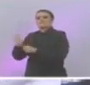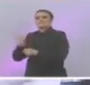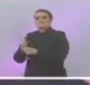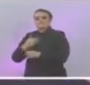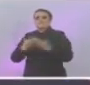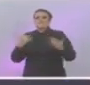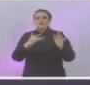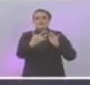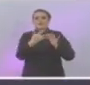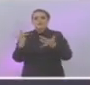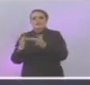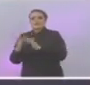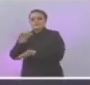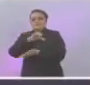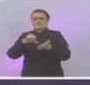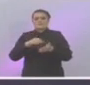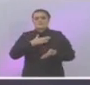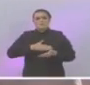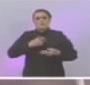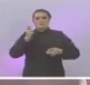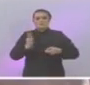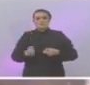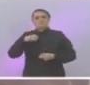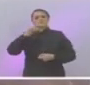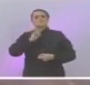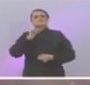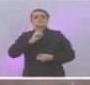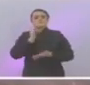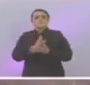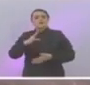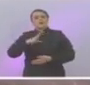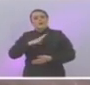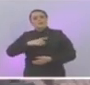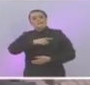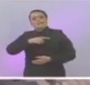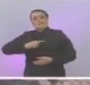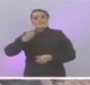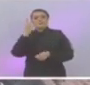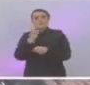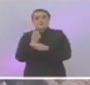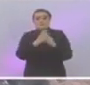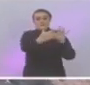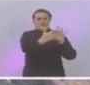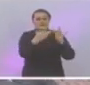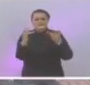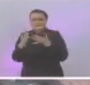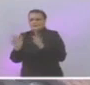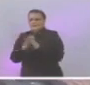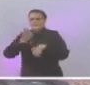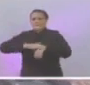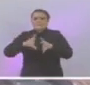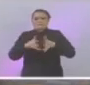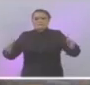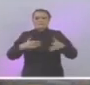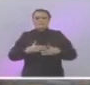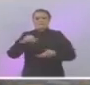través de la red de centros de justicia para mujeres. Tenemos la segunda red más grande de centros de